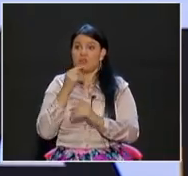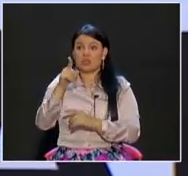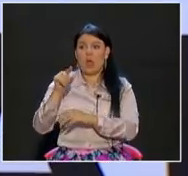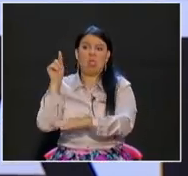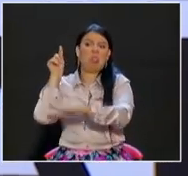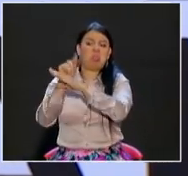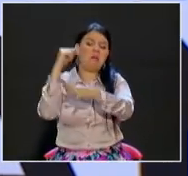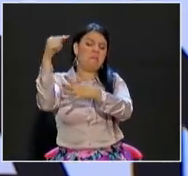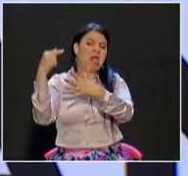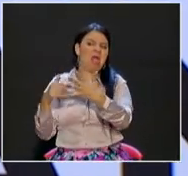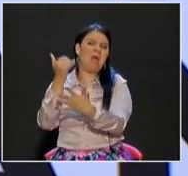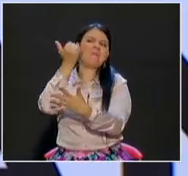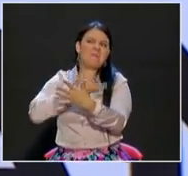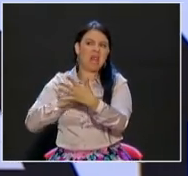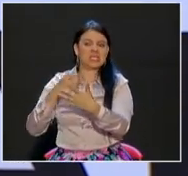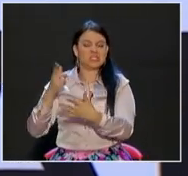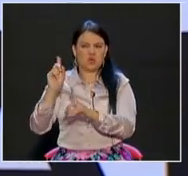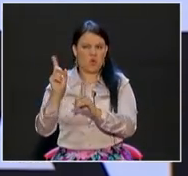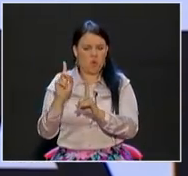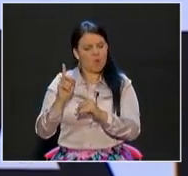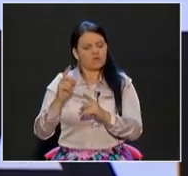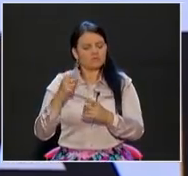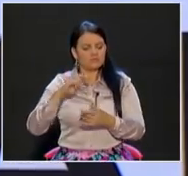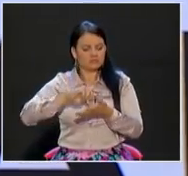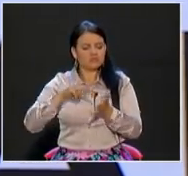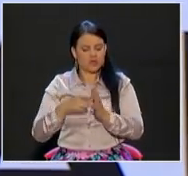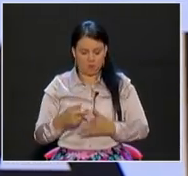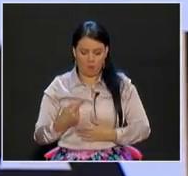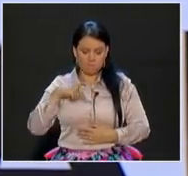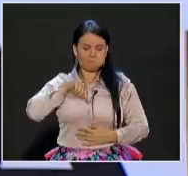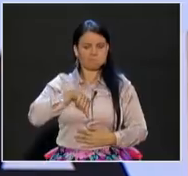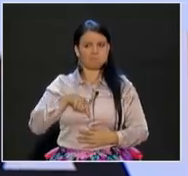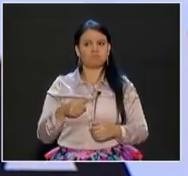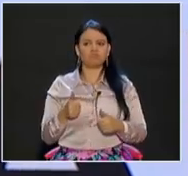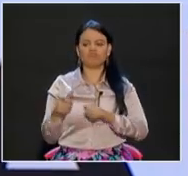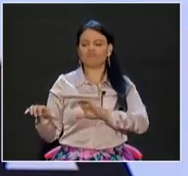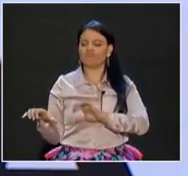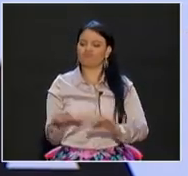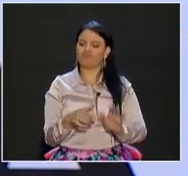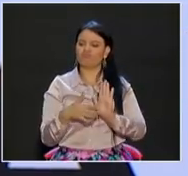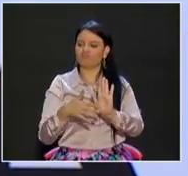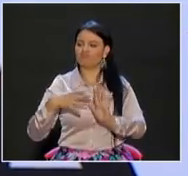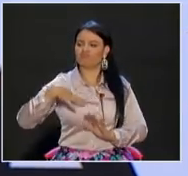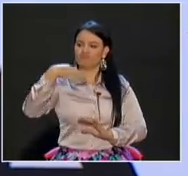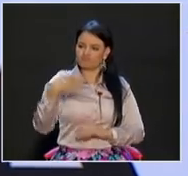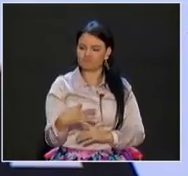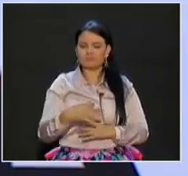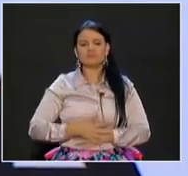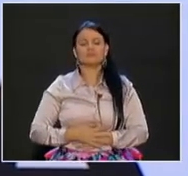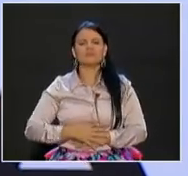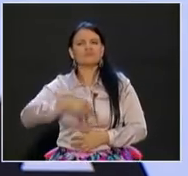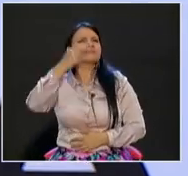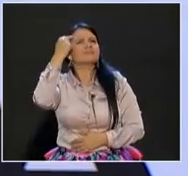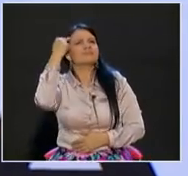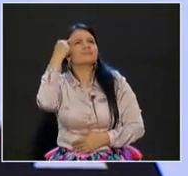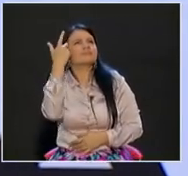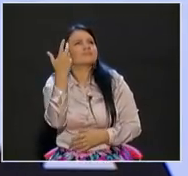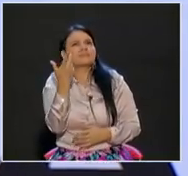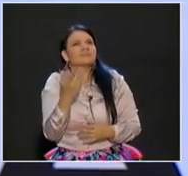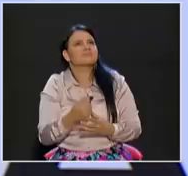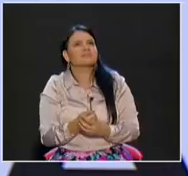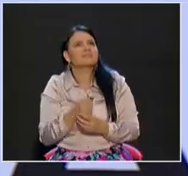yo creo que nosotros en antioquia tenemos todo para crear un gran escenario cultural en este departamento yo por ejemplo me sueño